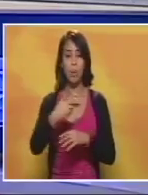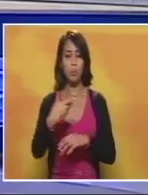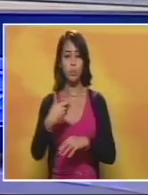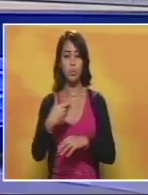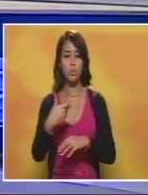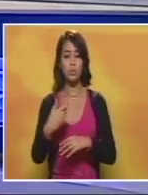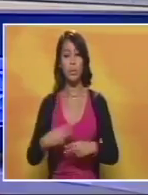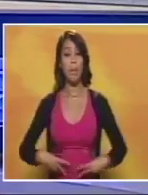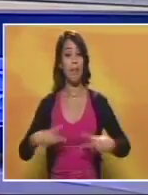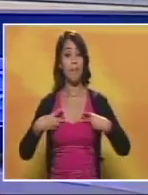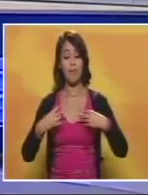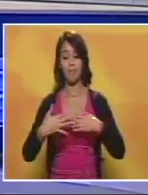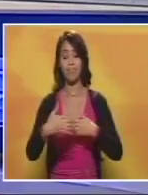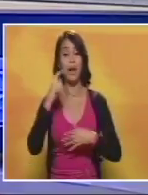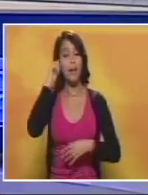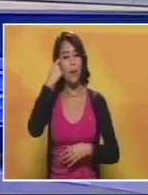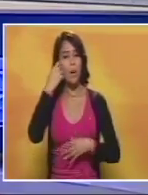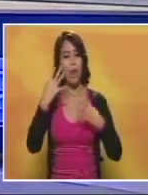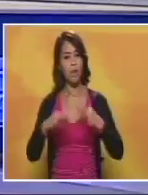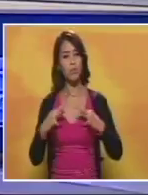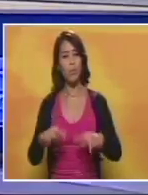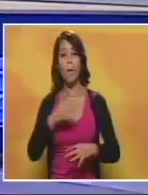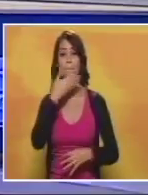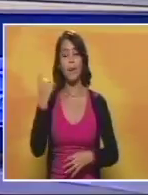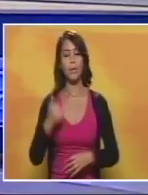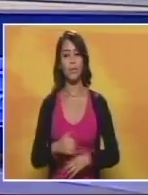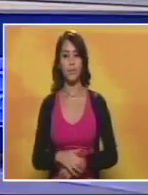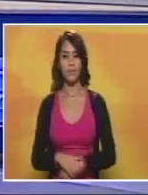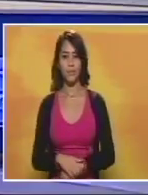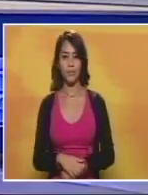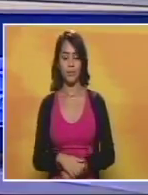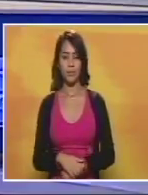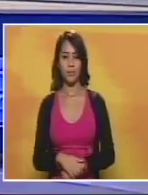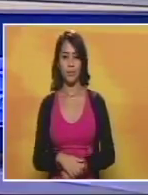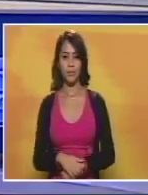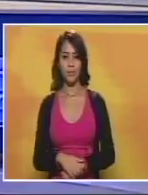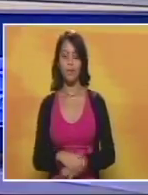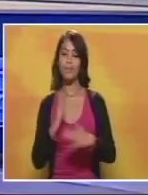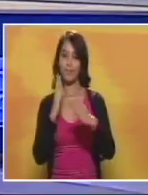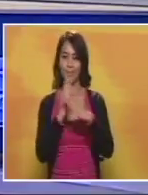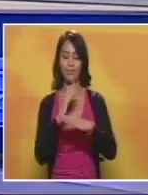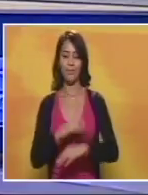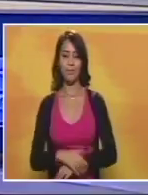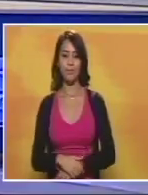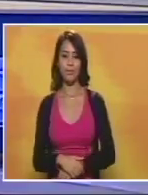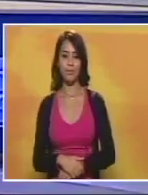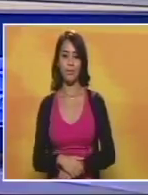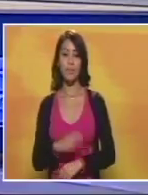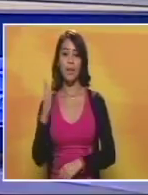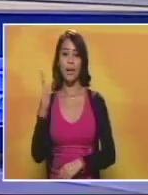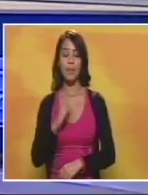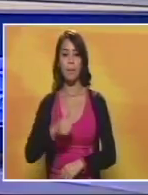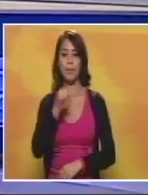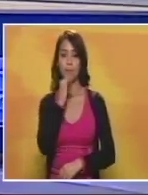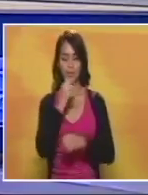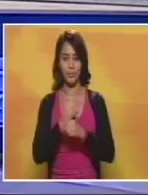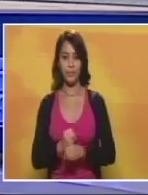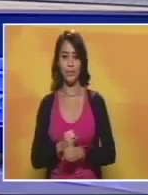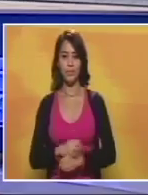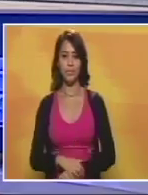segunda reunión de la Asociación de Estados del Caribe, organismo que busca fortalecer la cooperación regional y crear un espacio económico